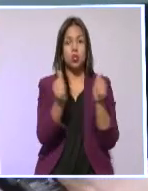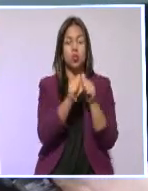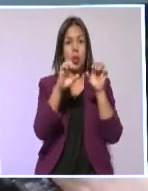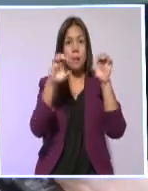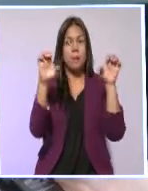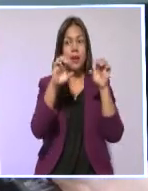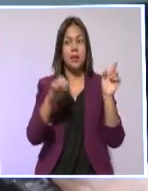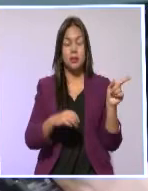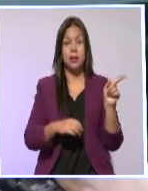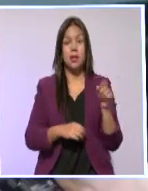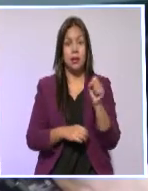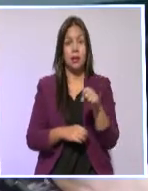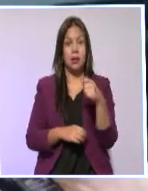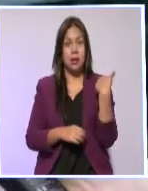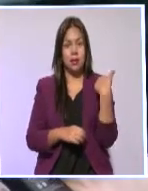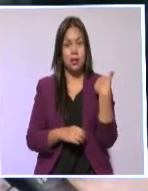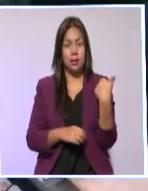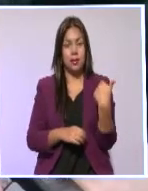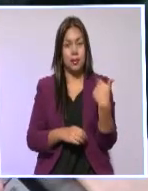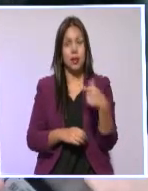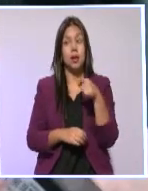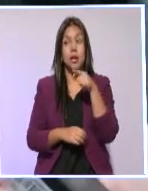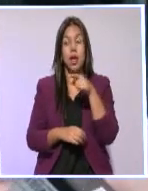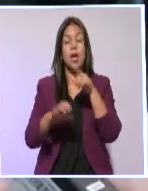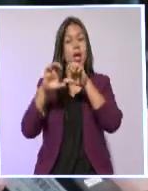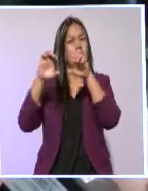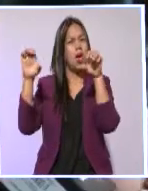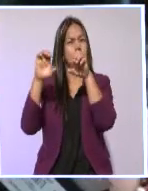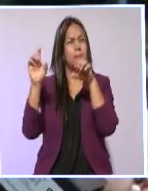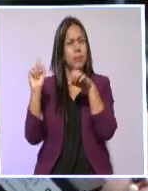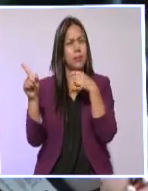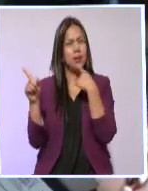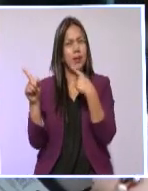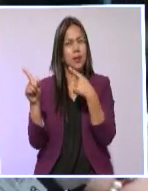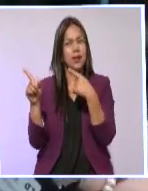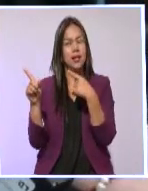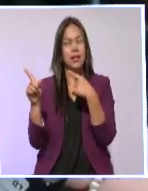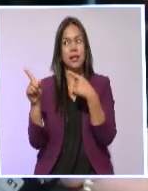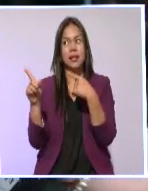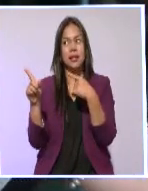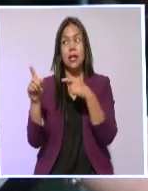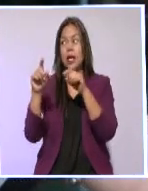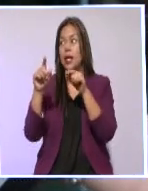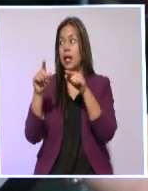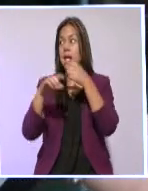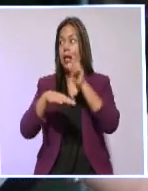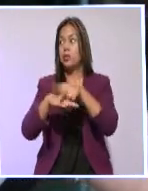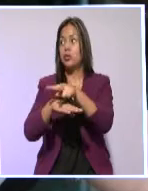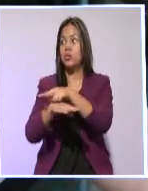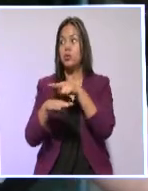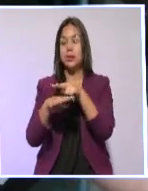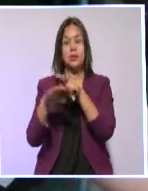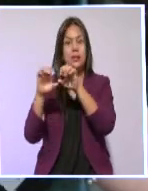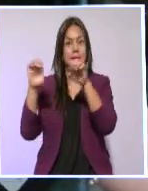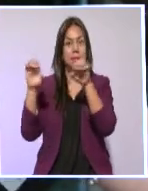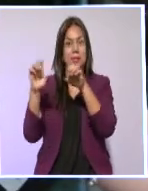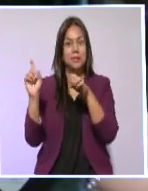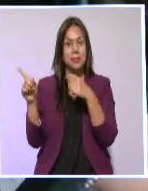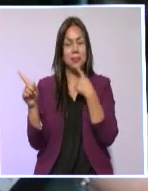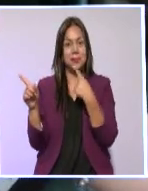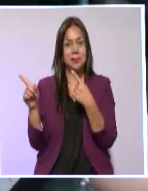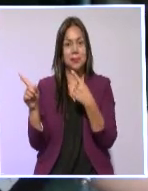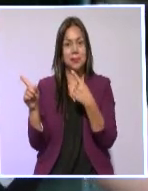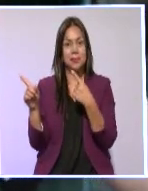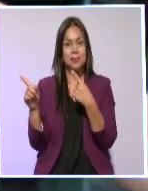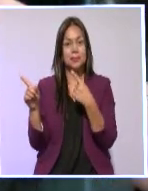de, hay una compañía que no existe en la superintendencia de compañías, no aparece por ninguna parte, es